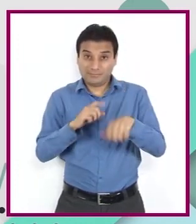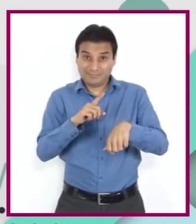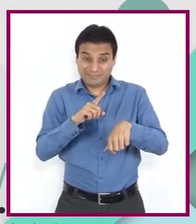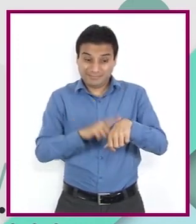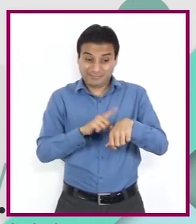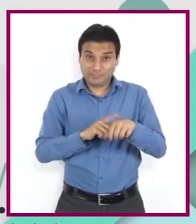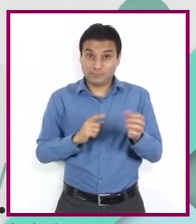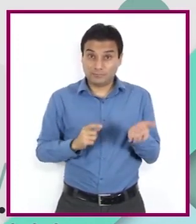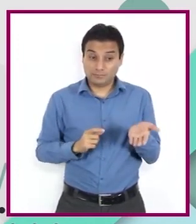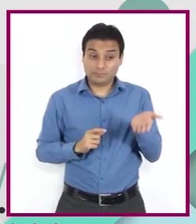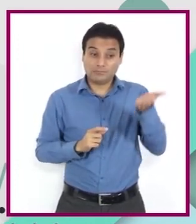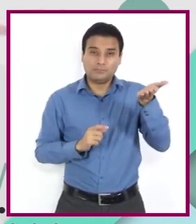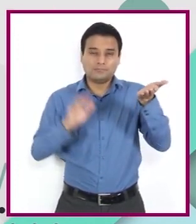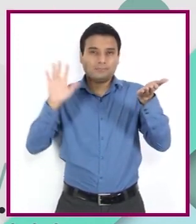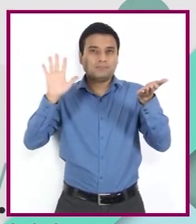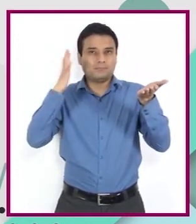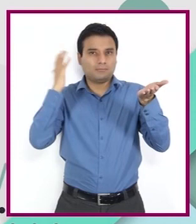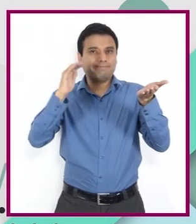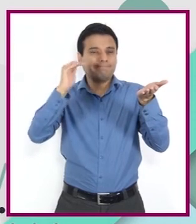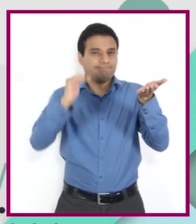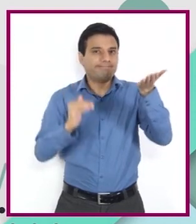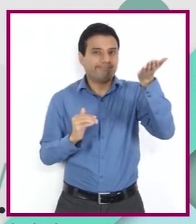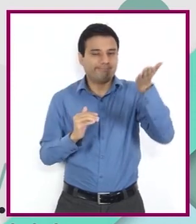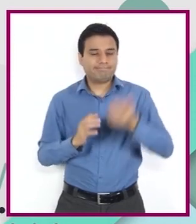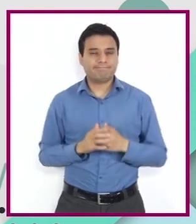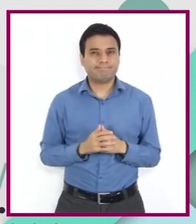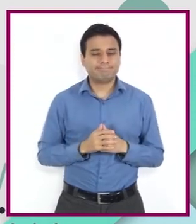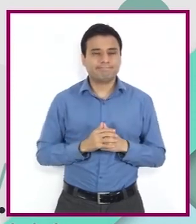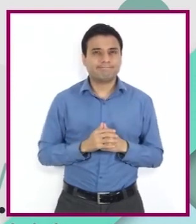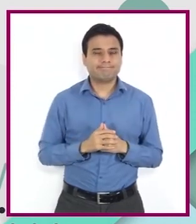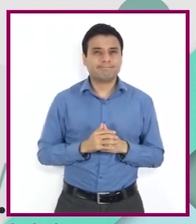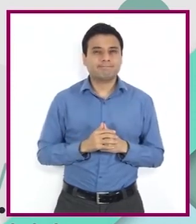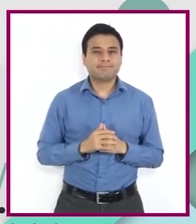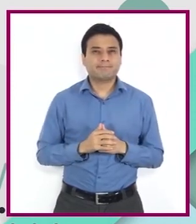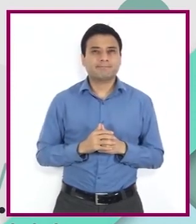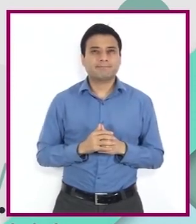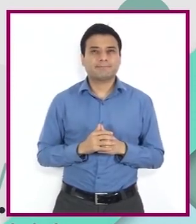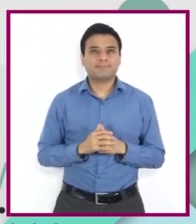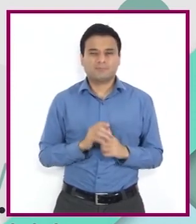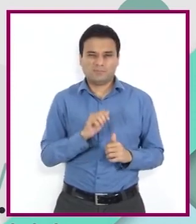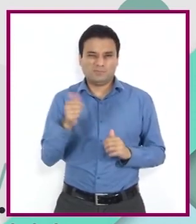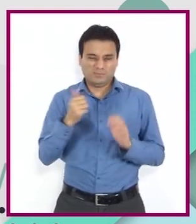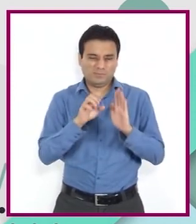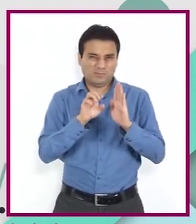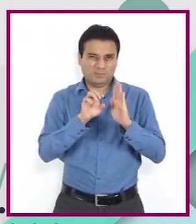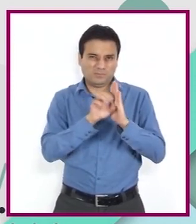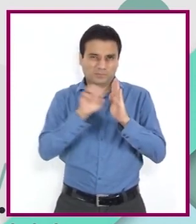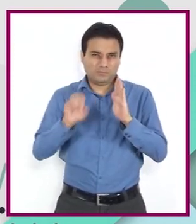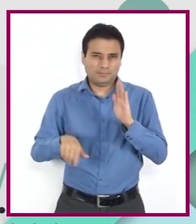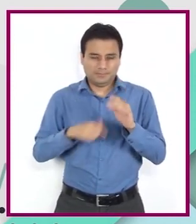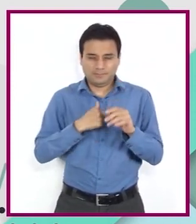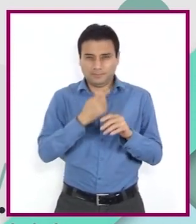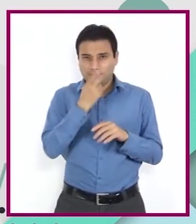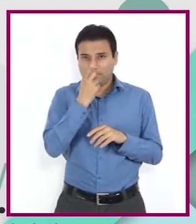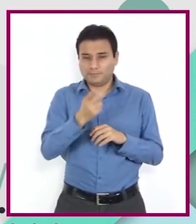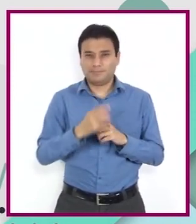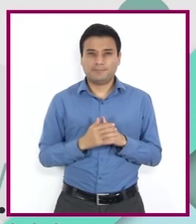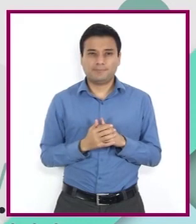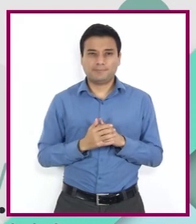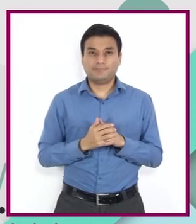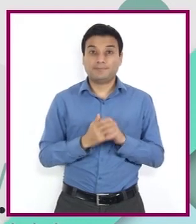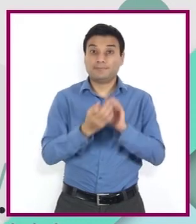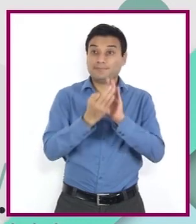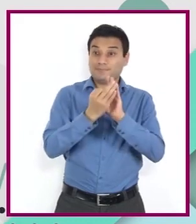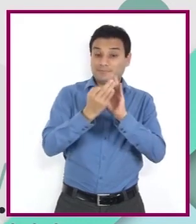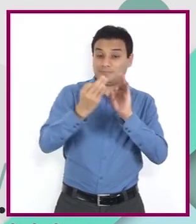magnitud de la velocidad para una misma distancia recorrida. Otra afirmación podría ser que la distancia